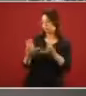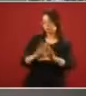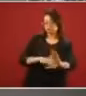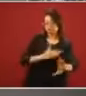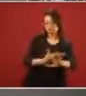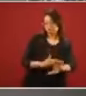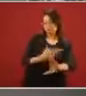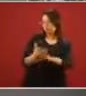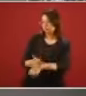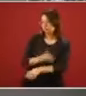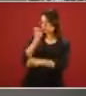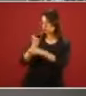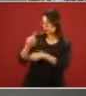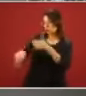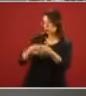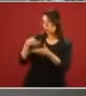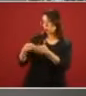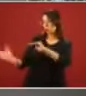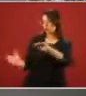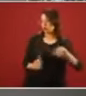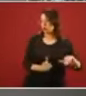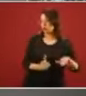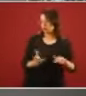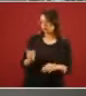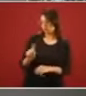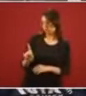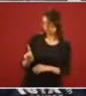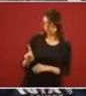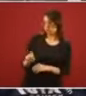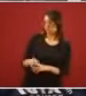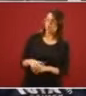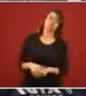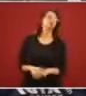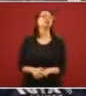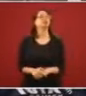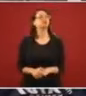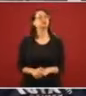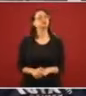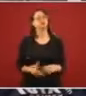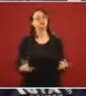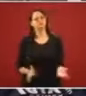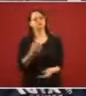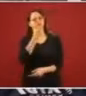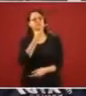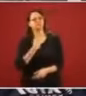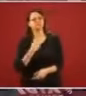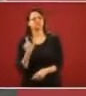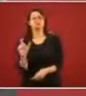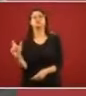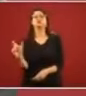agresiones hacia las mujeres pues en su gobierno? Pues que me digan cuándo se había visto